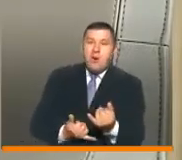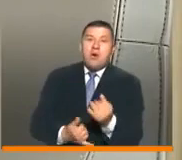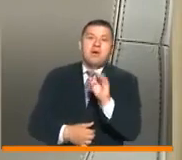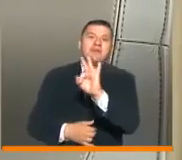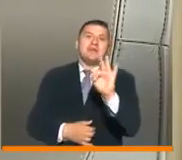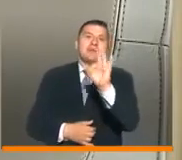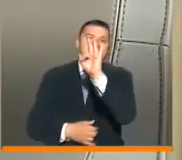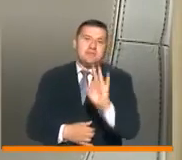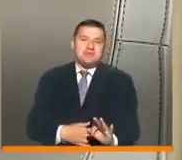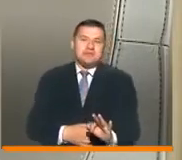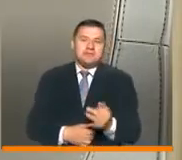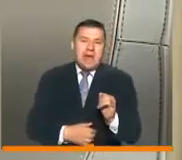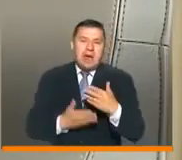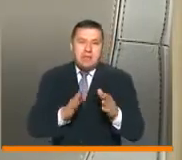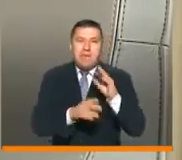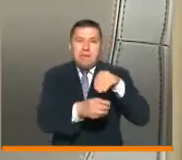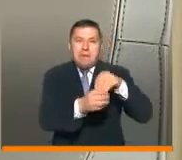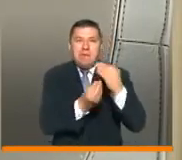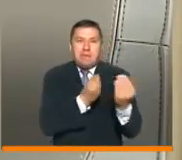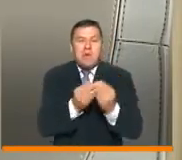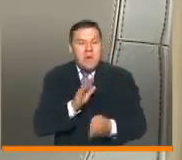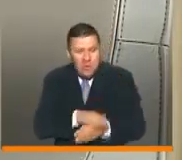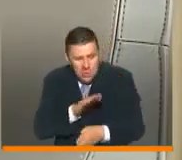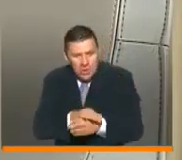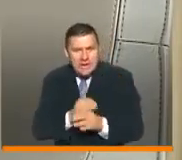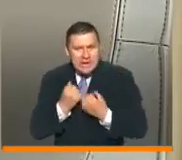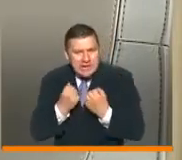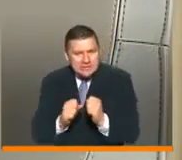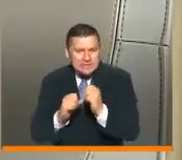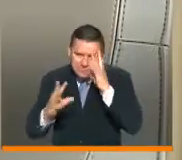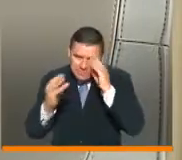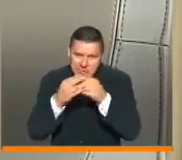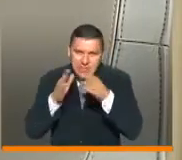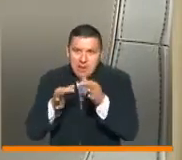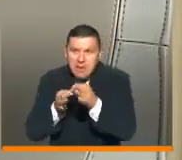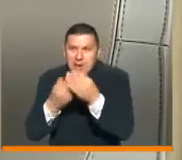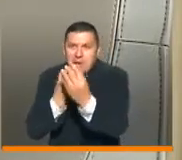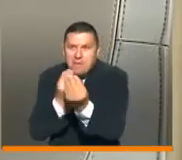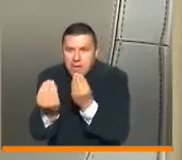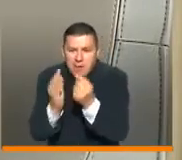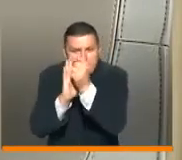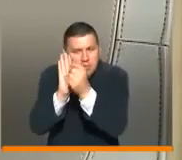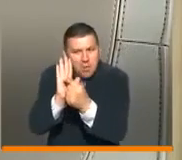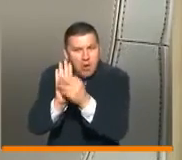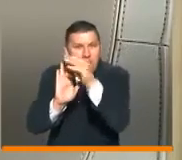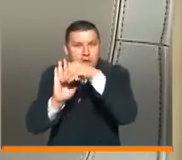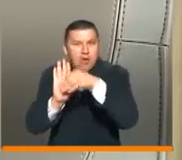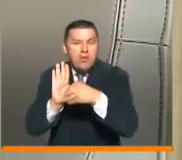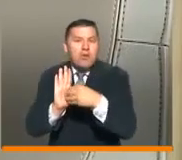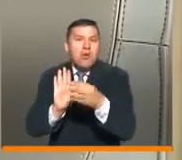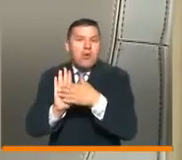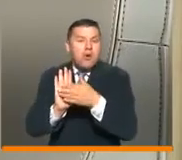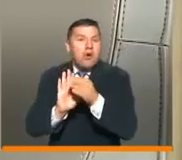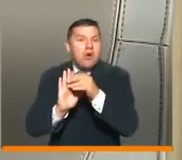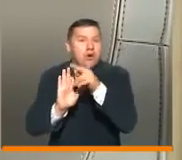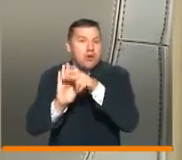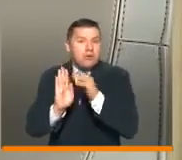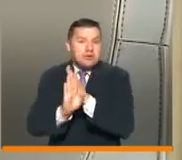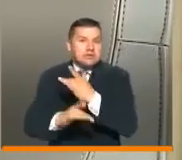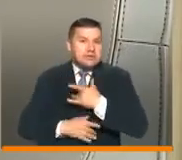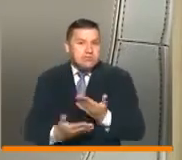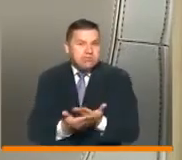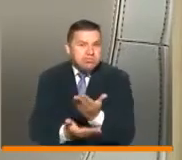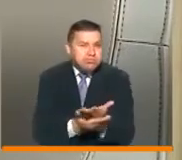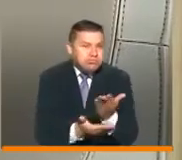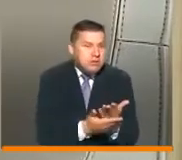33%. Presidente. Así que tenemos que seguir redoblando esfuerzos en todas las regiones y en paralelo, obviamente, atender las recomendaciones de salud. Y